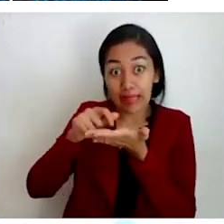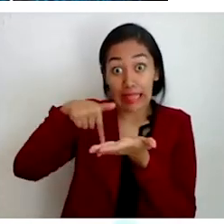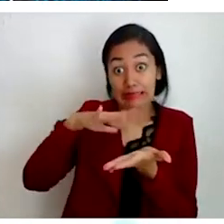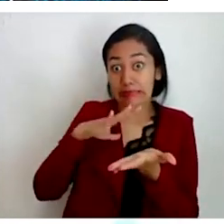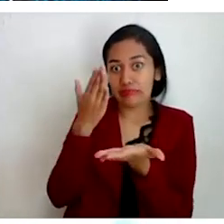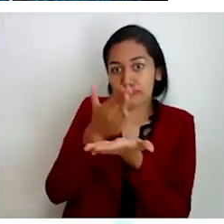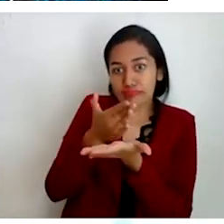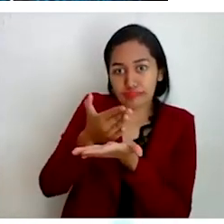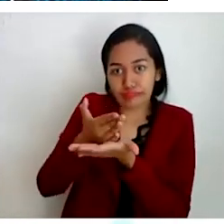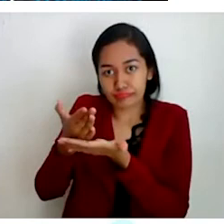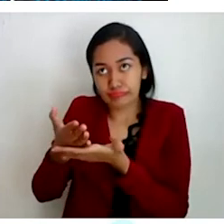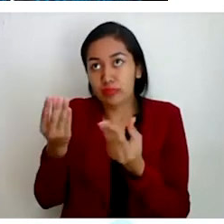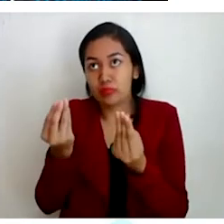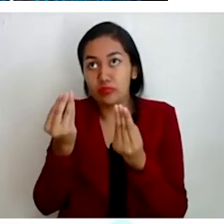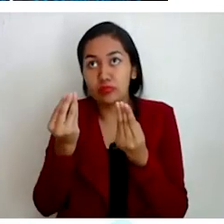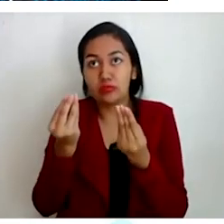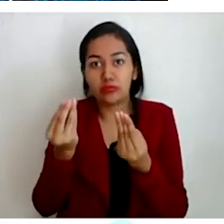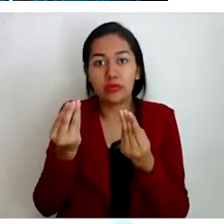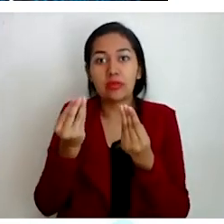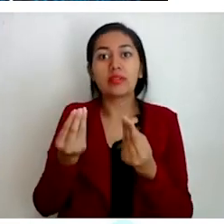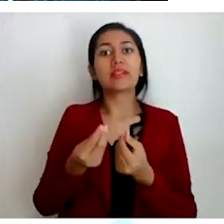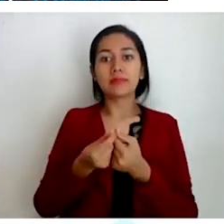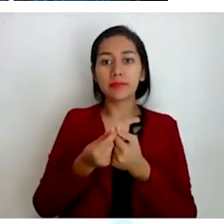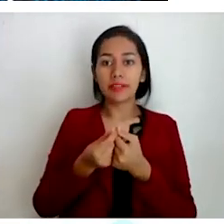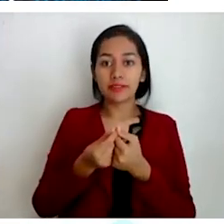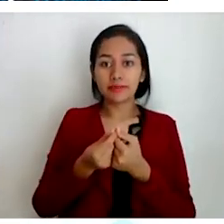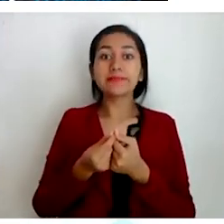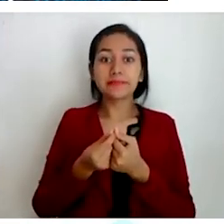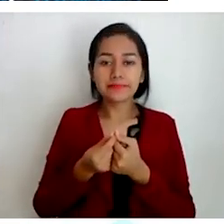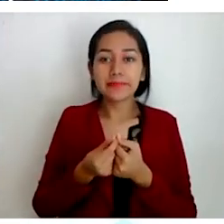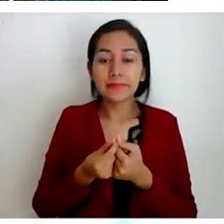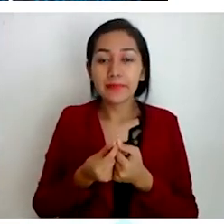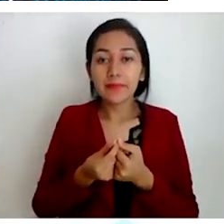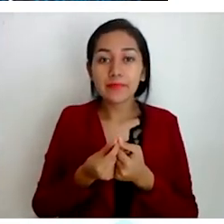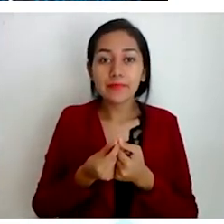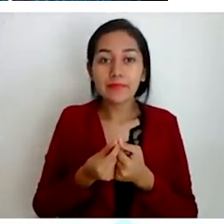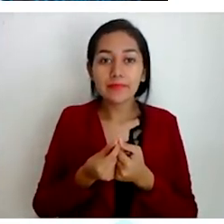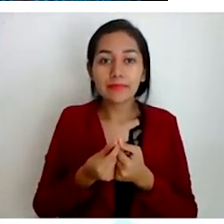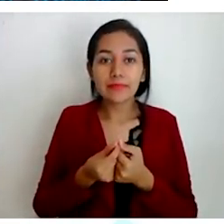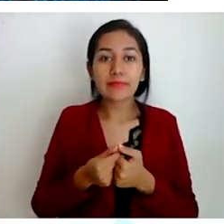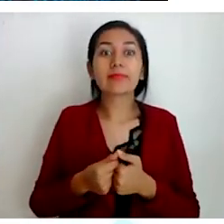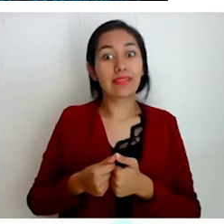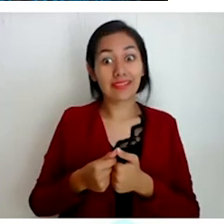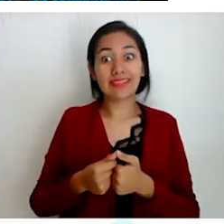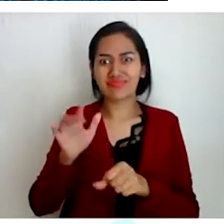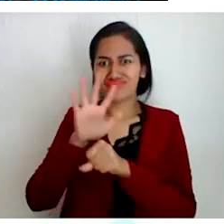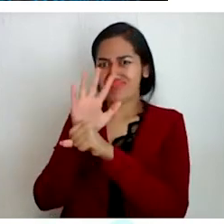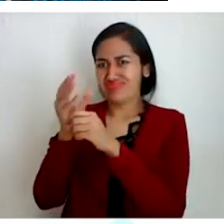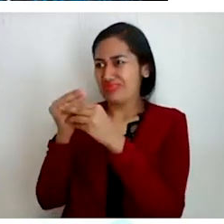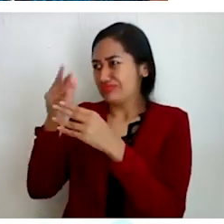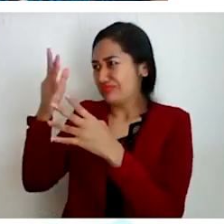bueno, contribuir, ¿no?, en la divulgación de una reflexión en torno a la industria cinematográfica.